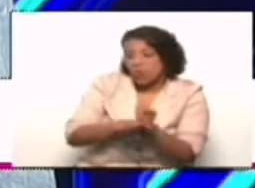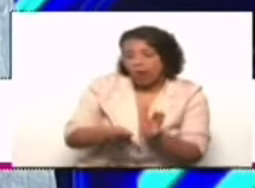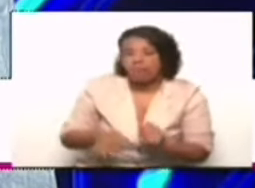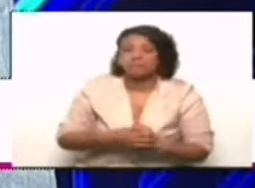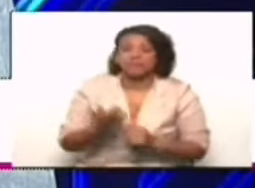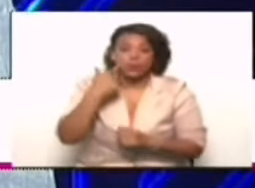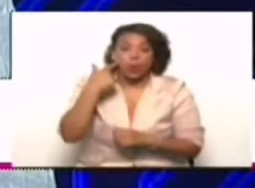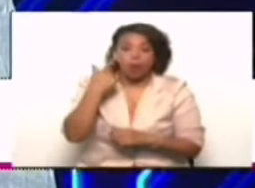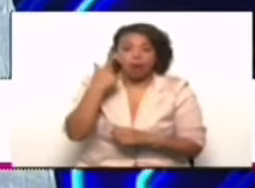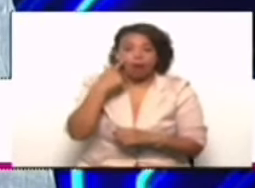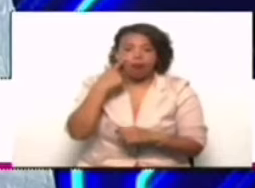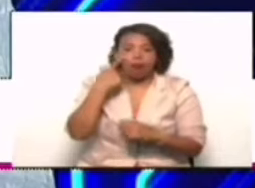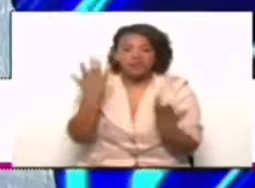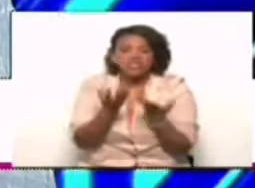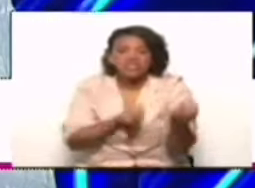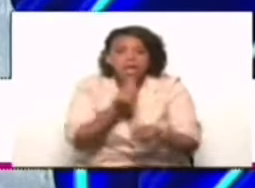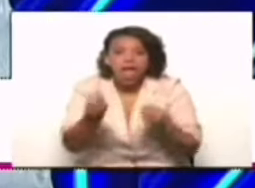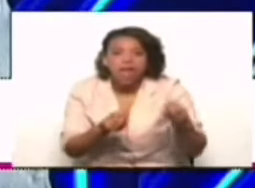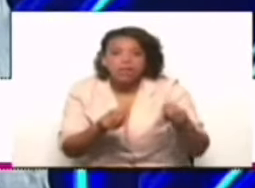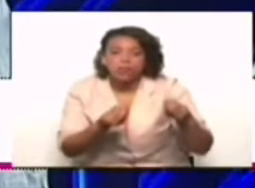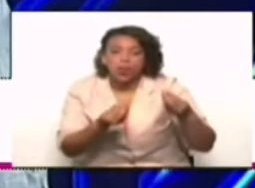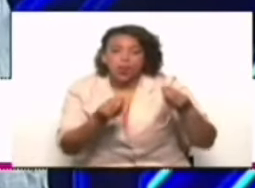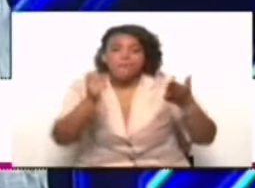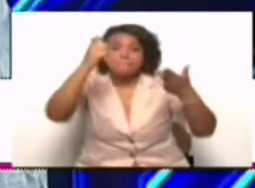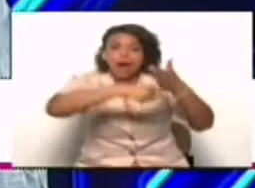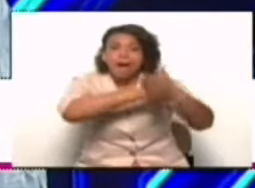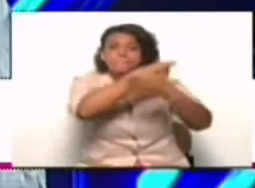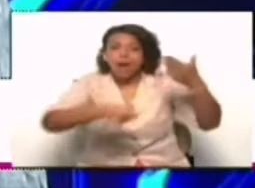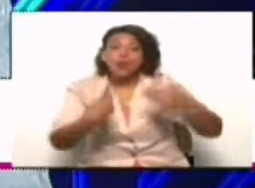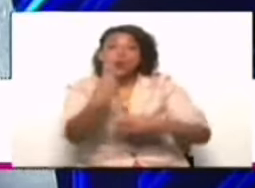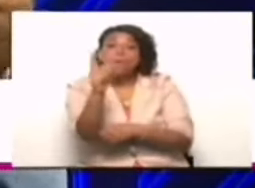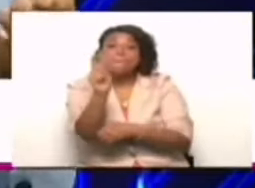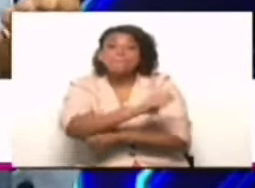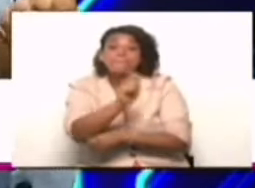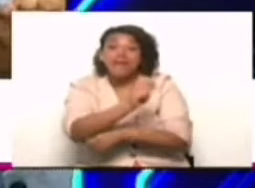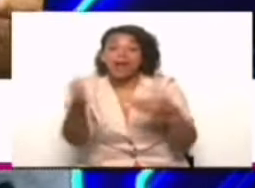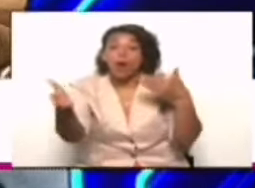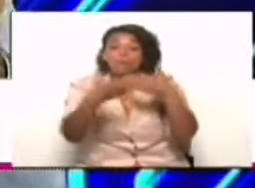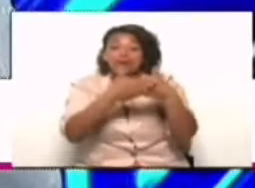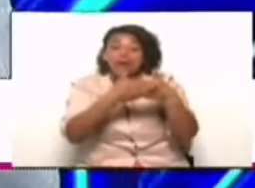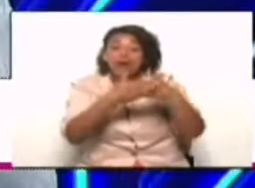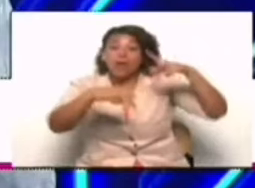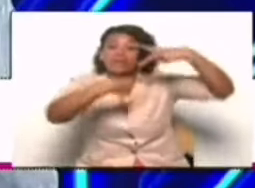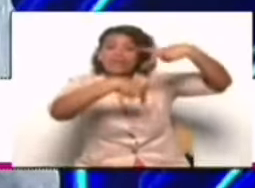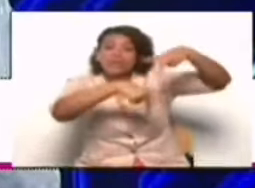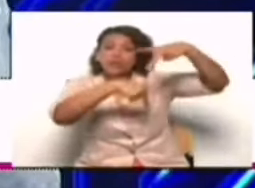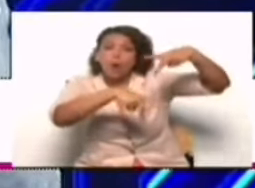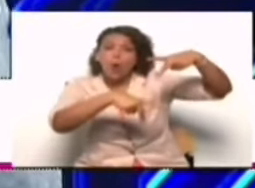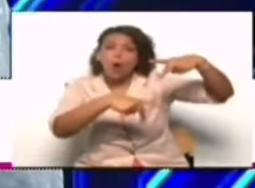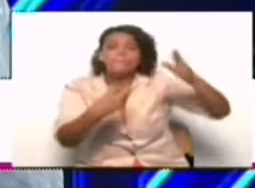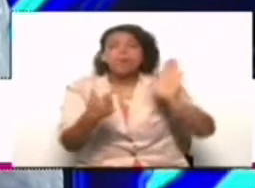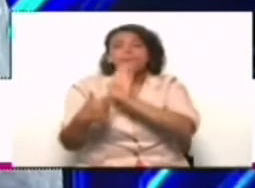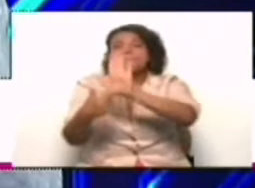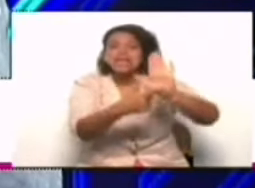¿Qué hicieron? Ustedes me censuraron por un mes, me cerraron la cuenta por un mes, y que por